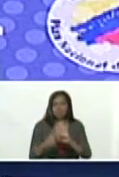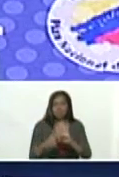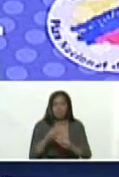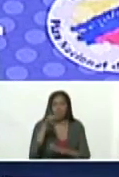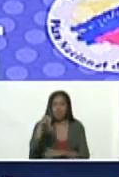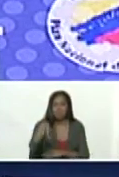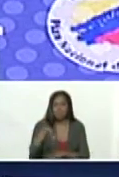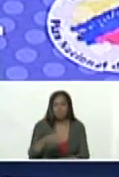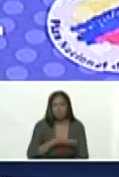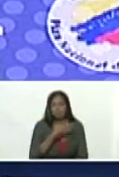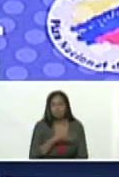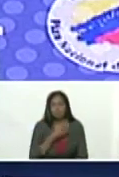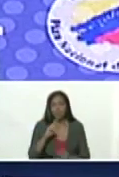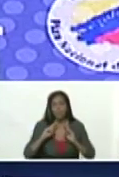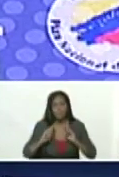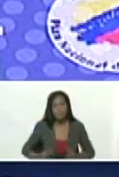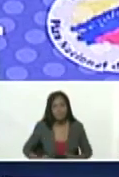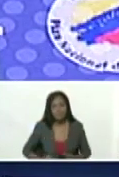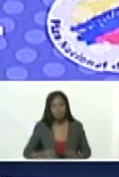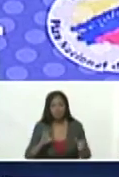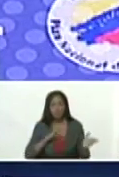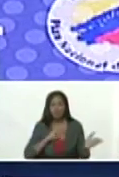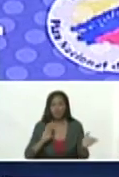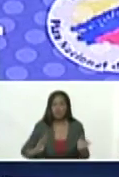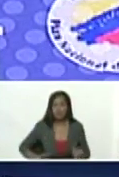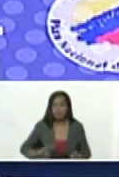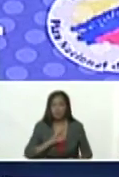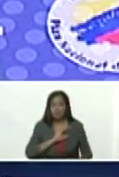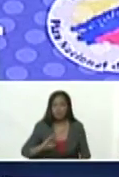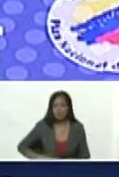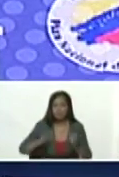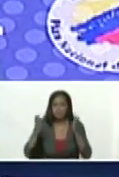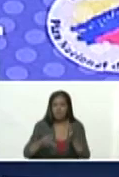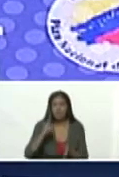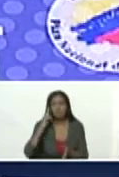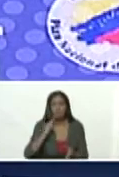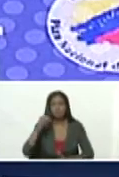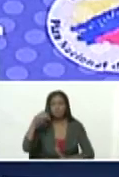Estado social, humanista, cristiano, bolivariano